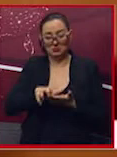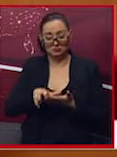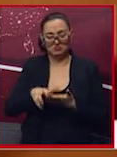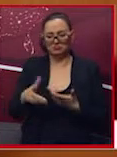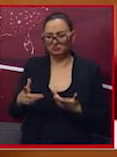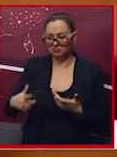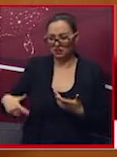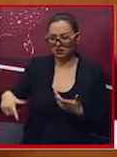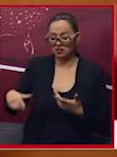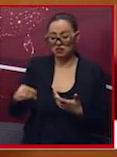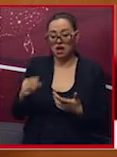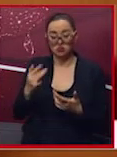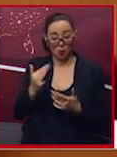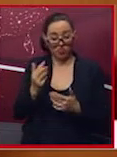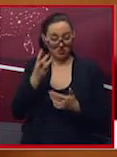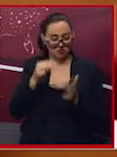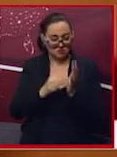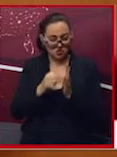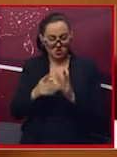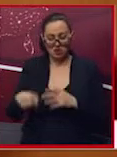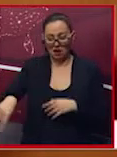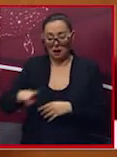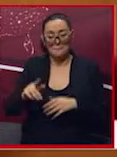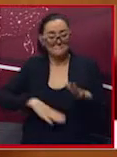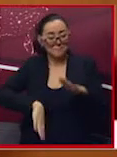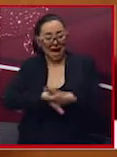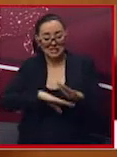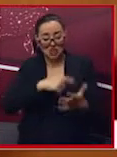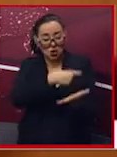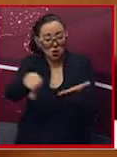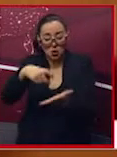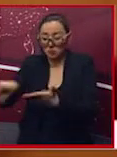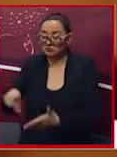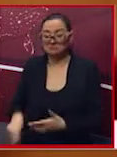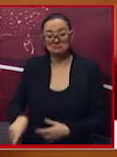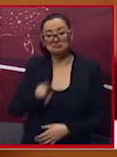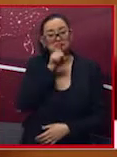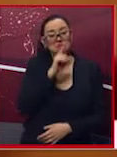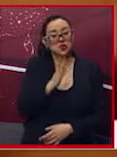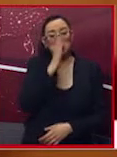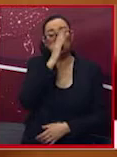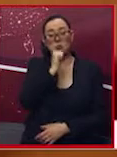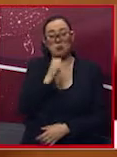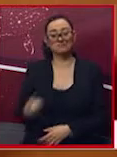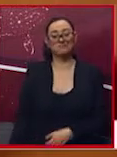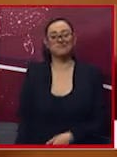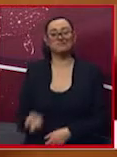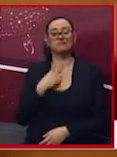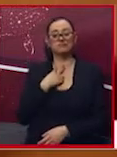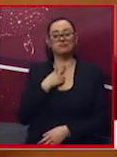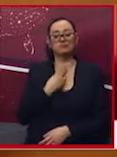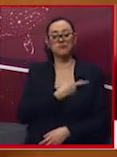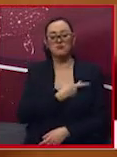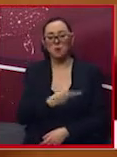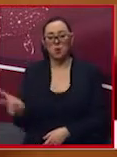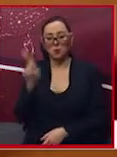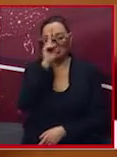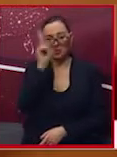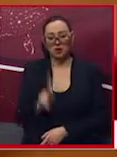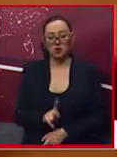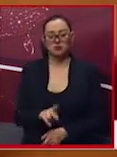puedan satisfacer sus necesidades sociales básicas al encontrarse en situación de pobreza